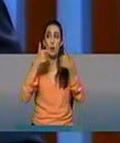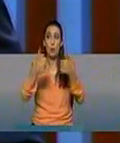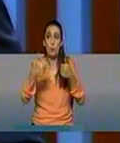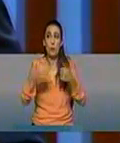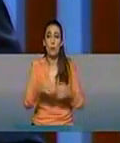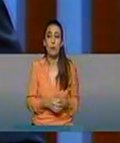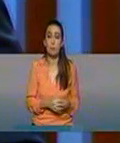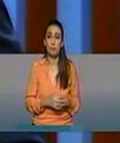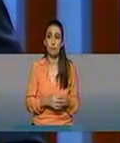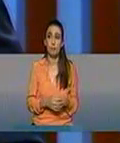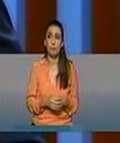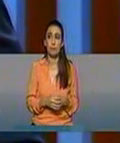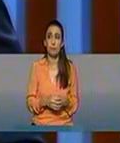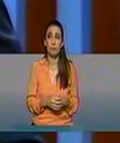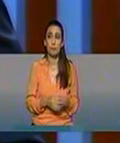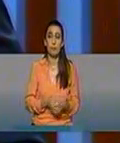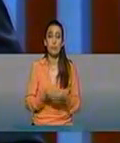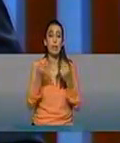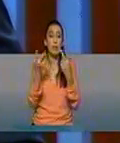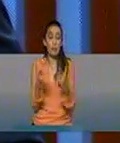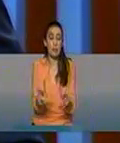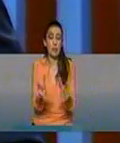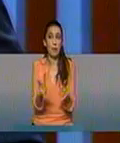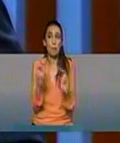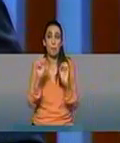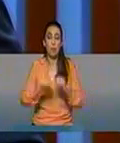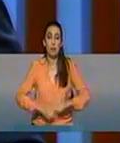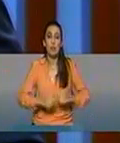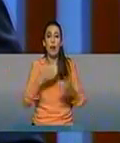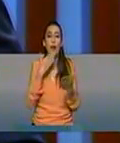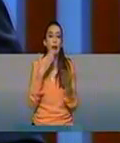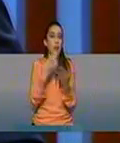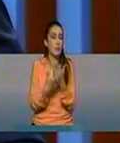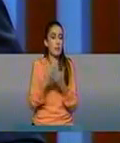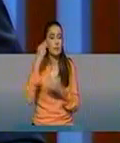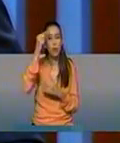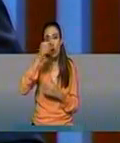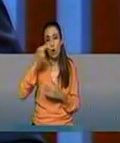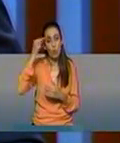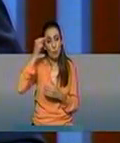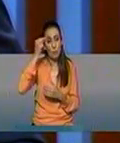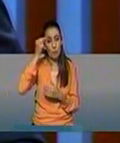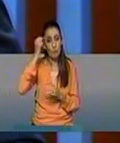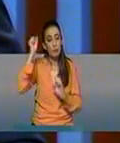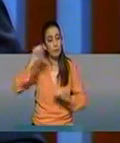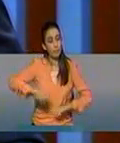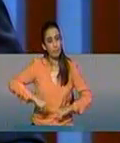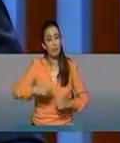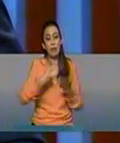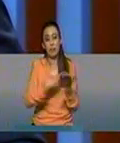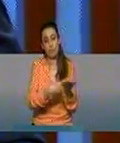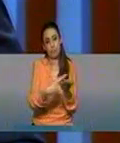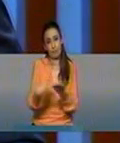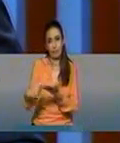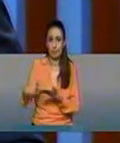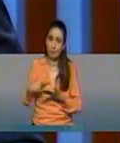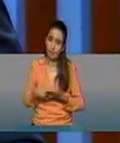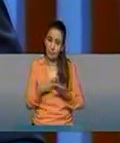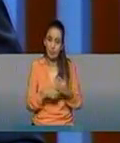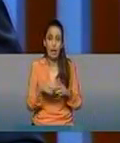calidad. También un agradecimiento al gobierno que nos ha oído. Ha oído el clamor de tantos